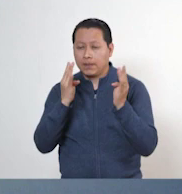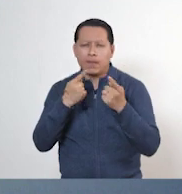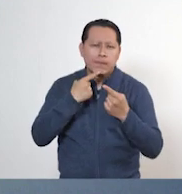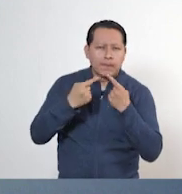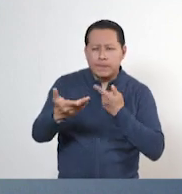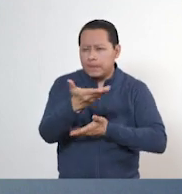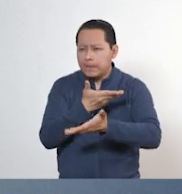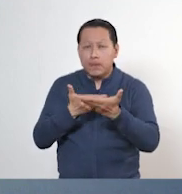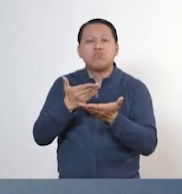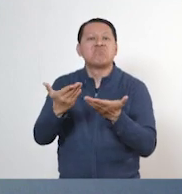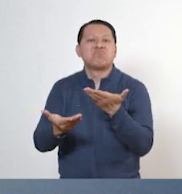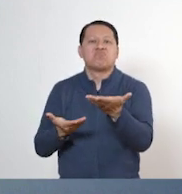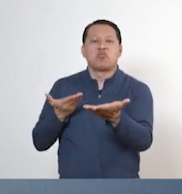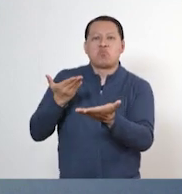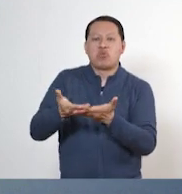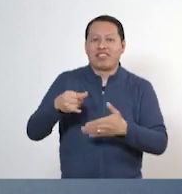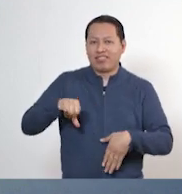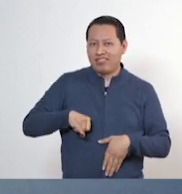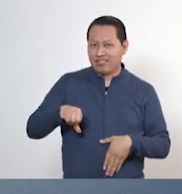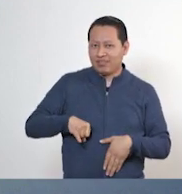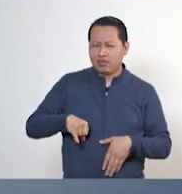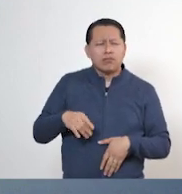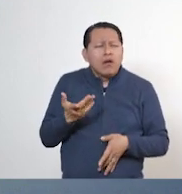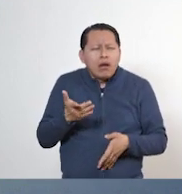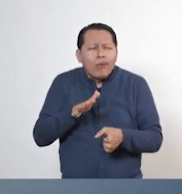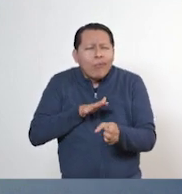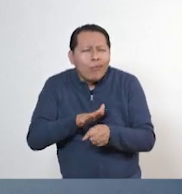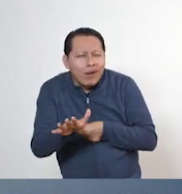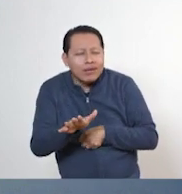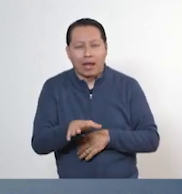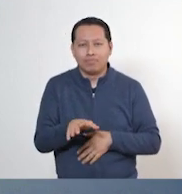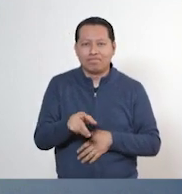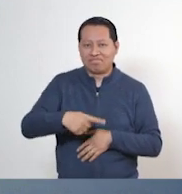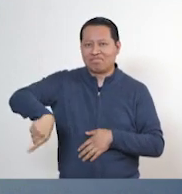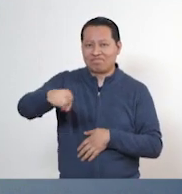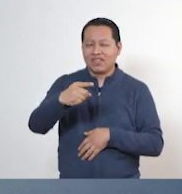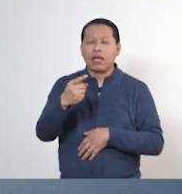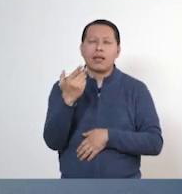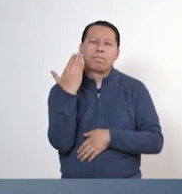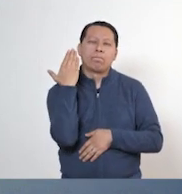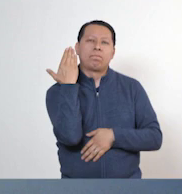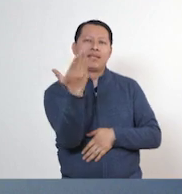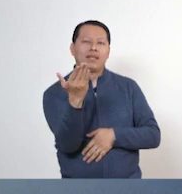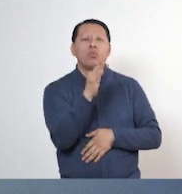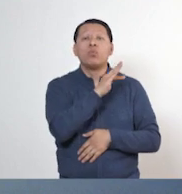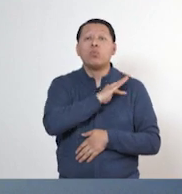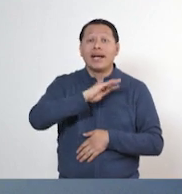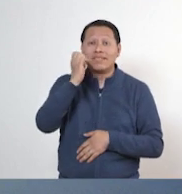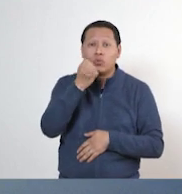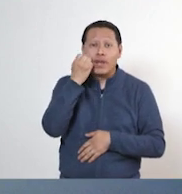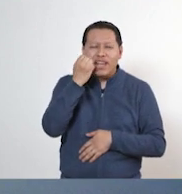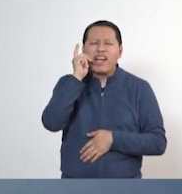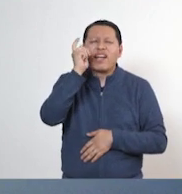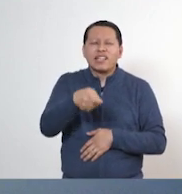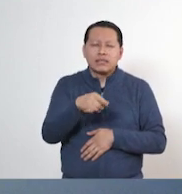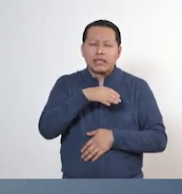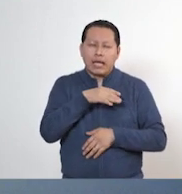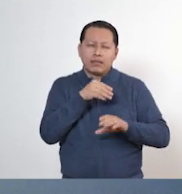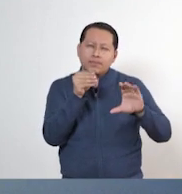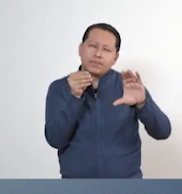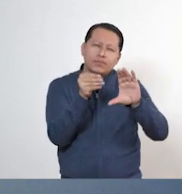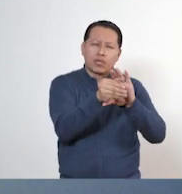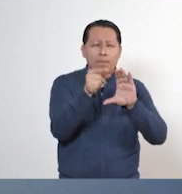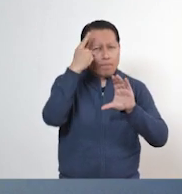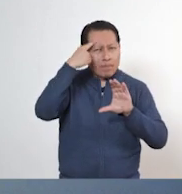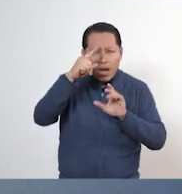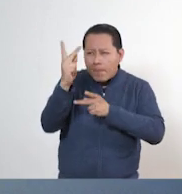cómo qué ideas propusieron? Bueno, pues pidieron que se instalen en todas las escuelas buzones de opinión, encuestas